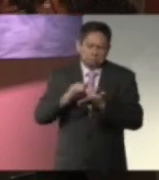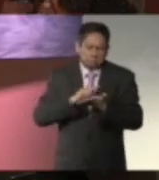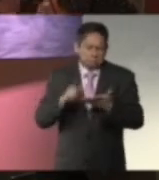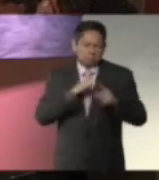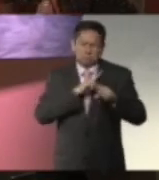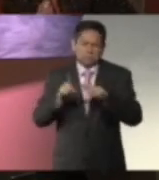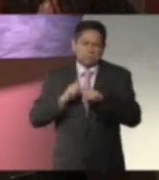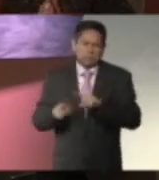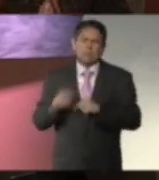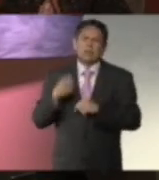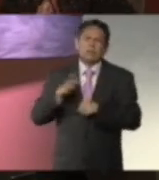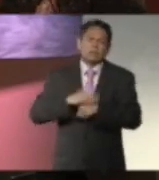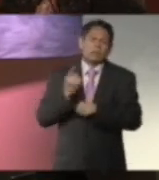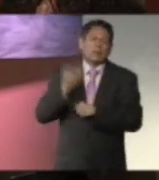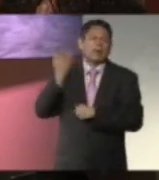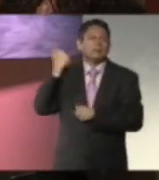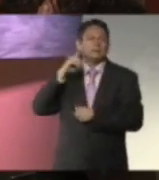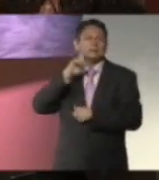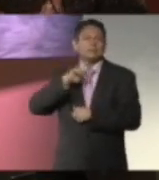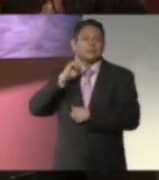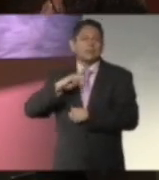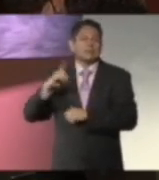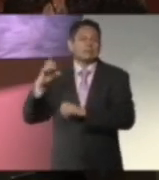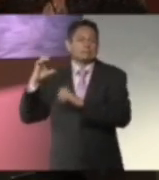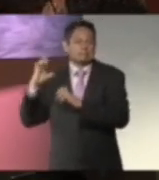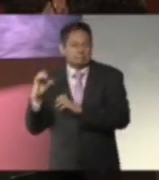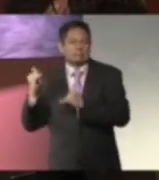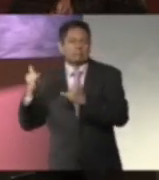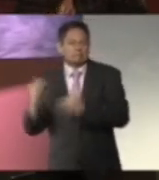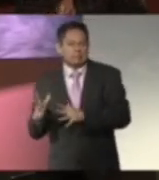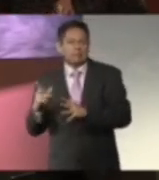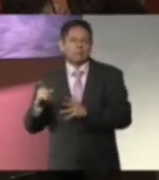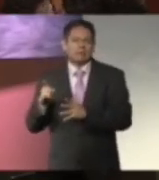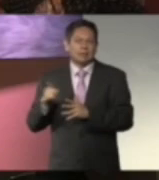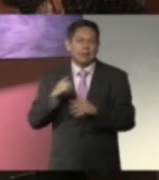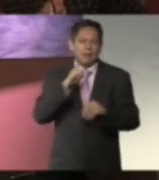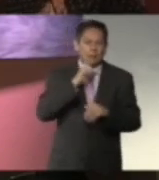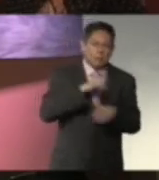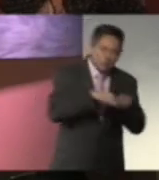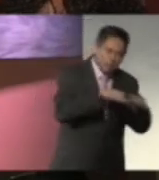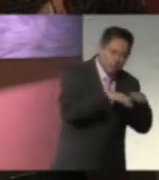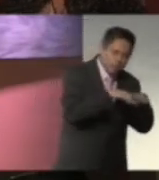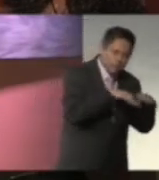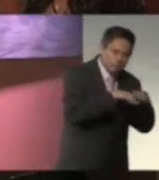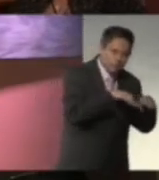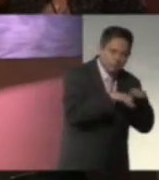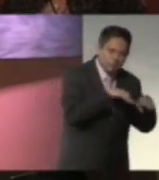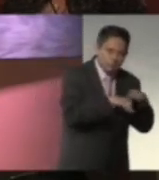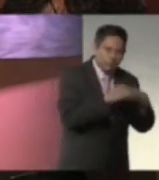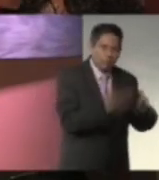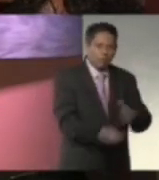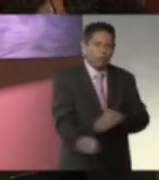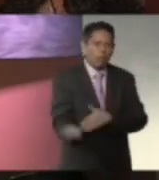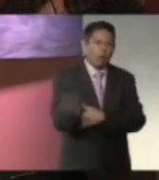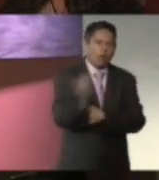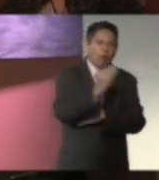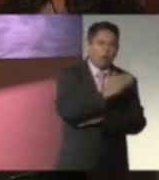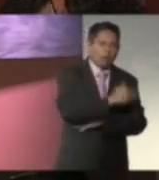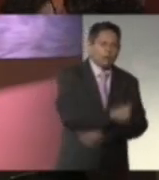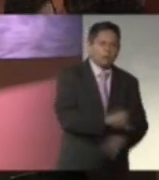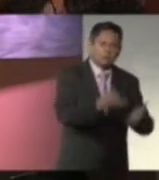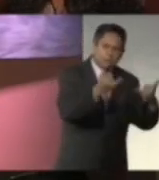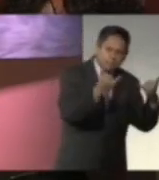representa una sobrecarga muchas veces de trabajo, en donde llegas de una jornada amplia, pesada, un